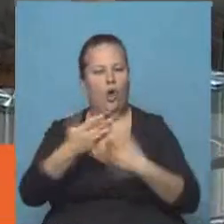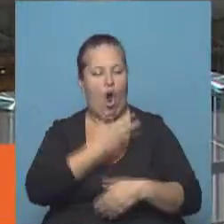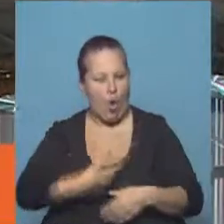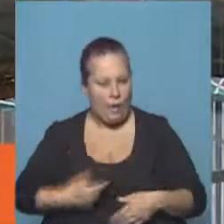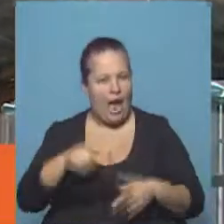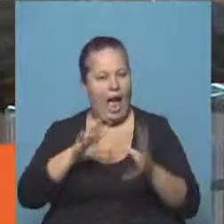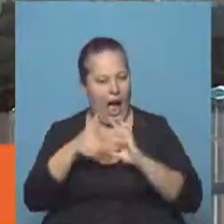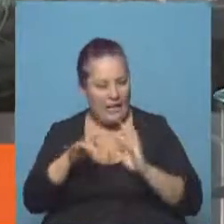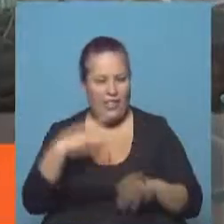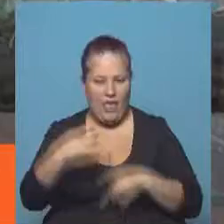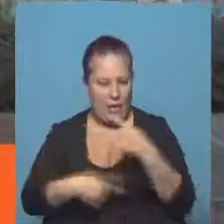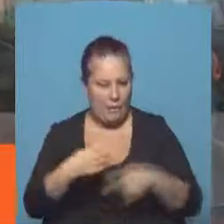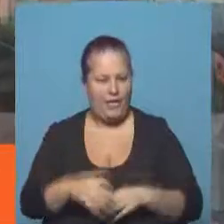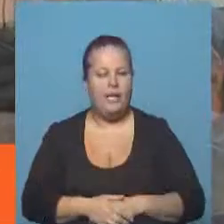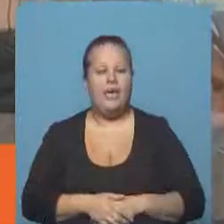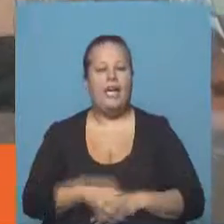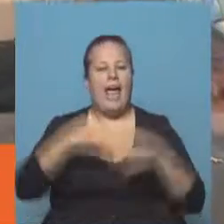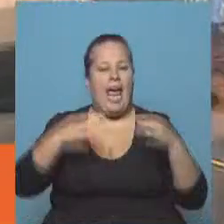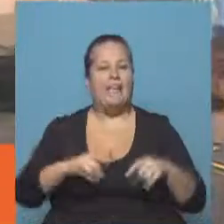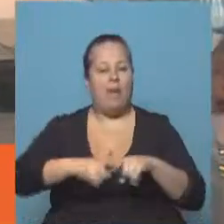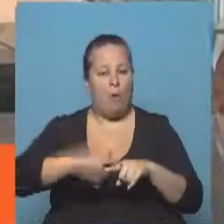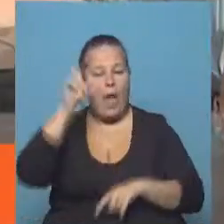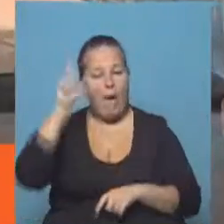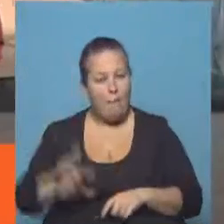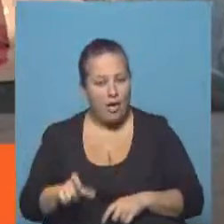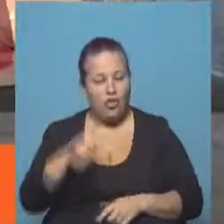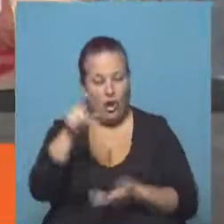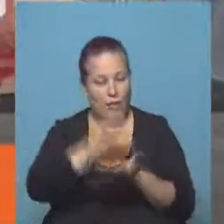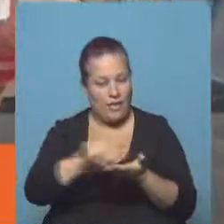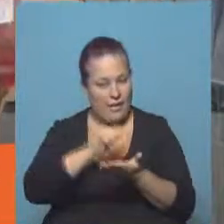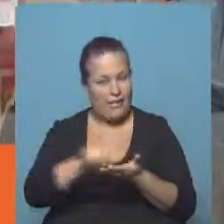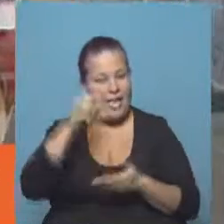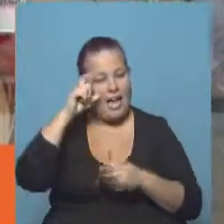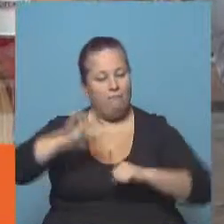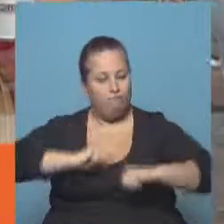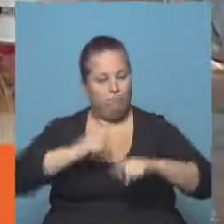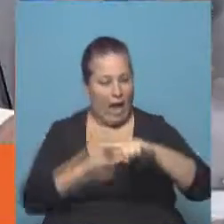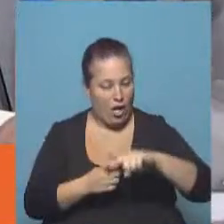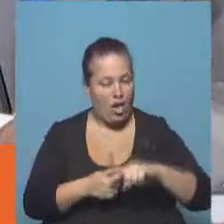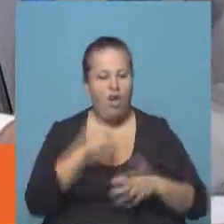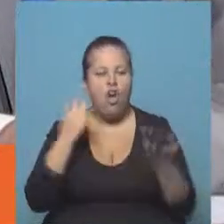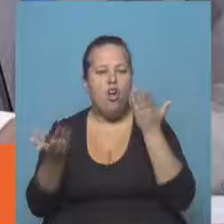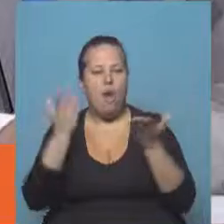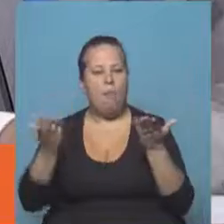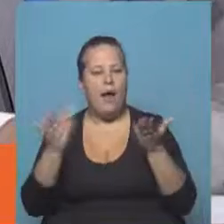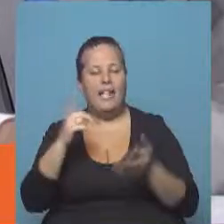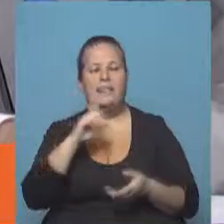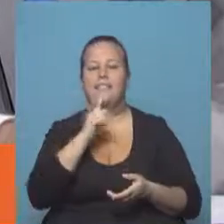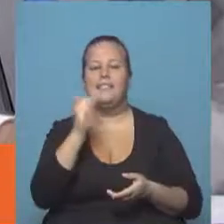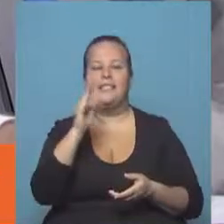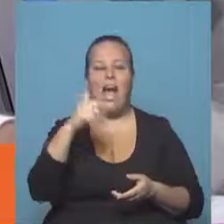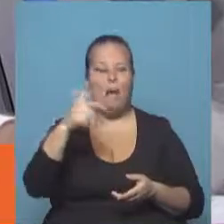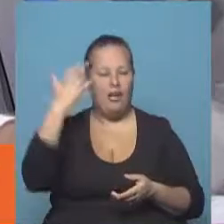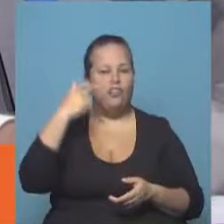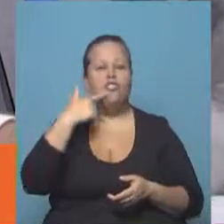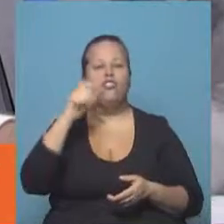y en esta línea debe avanzar. Ética y política, hay una persona de la cual la has escrito, que es Elisa Carrió, Así y la es. has comparado con el tábano, como lo llamaban